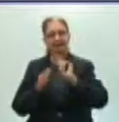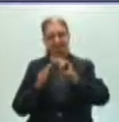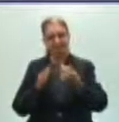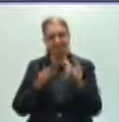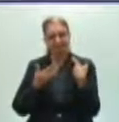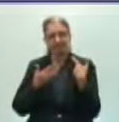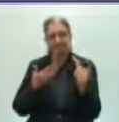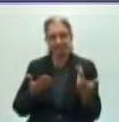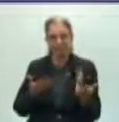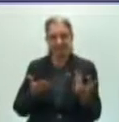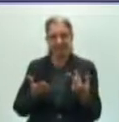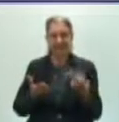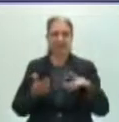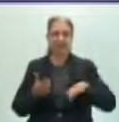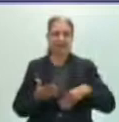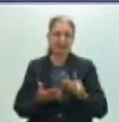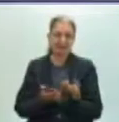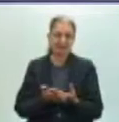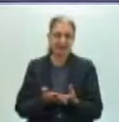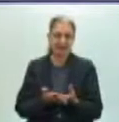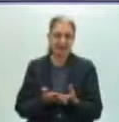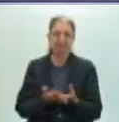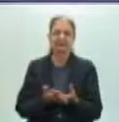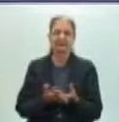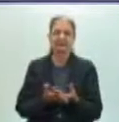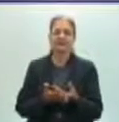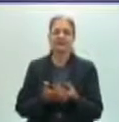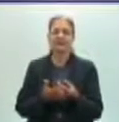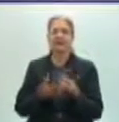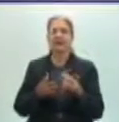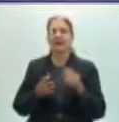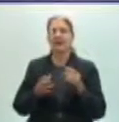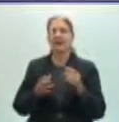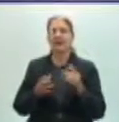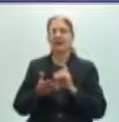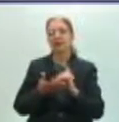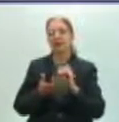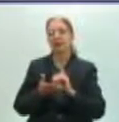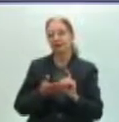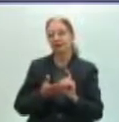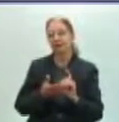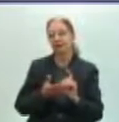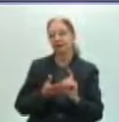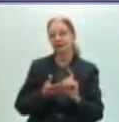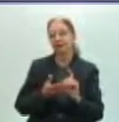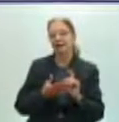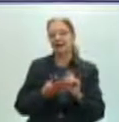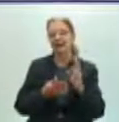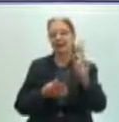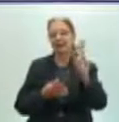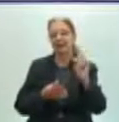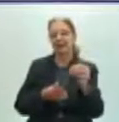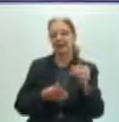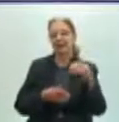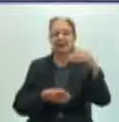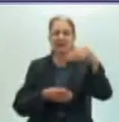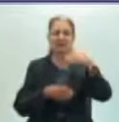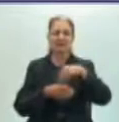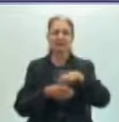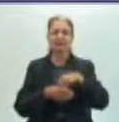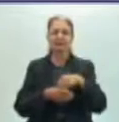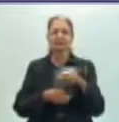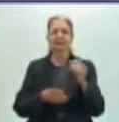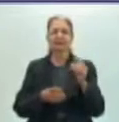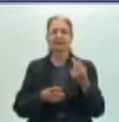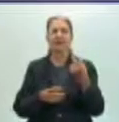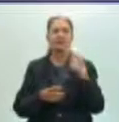que representáramos gráficamente los datos correspondientes a la cantidad de votos a favor en estos